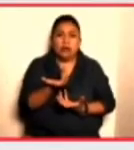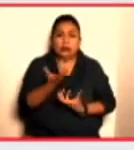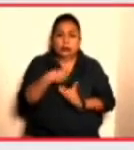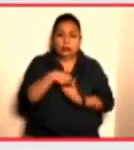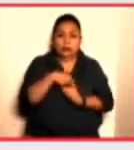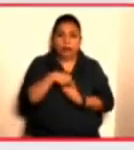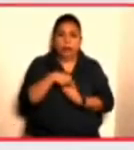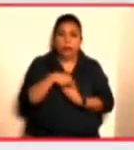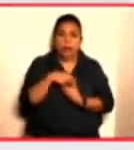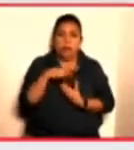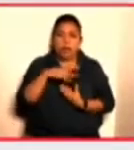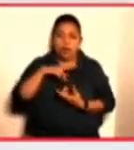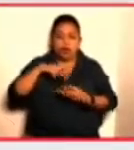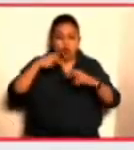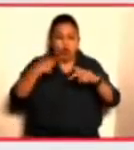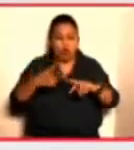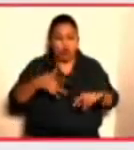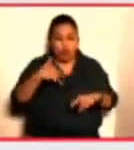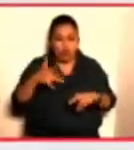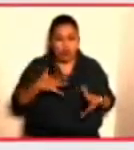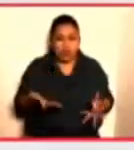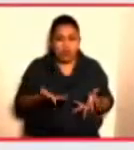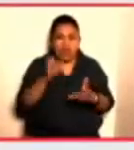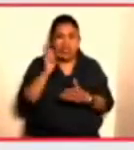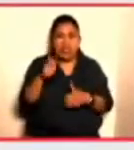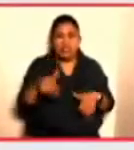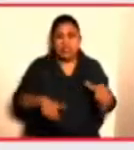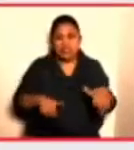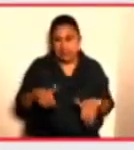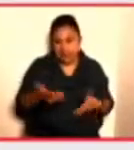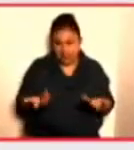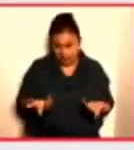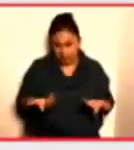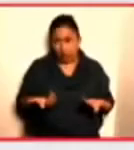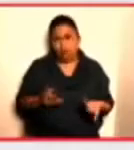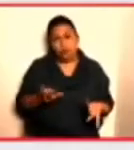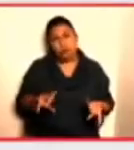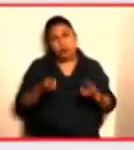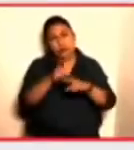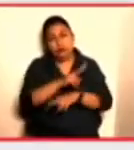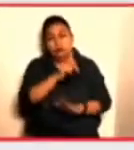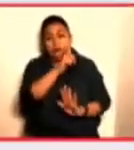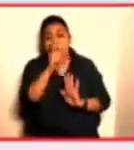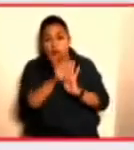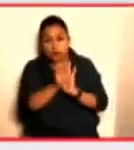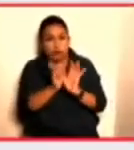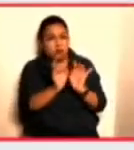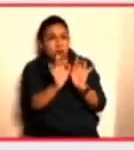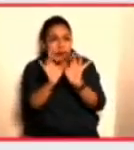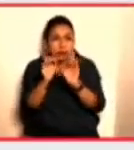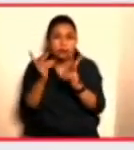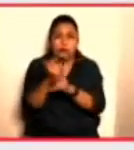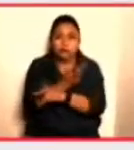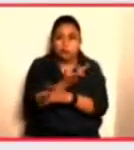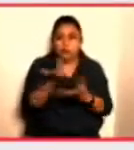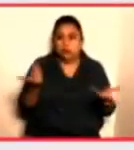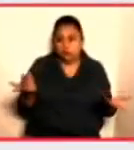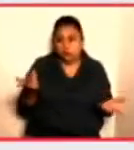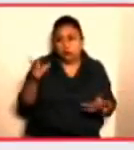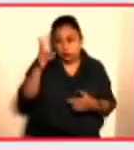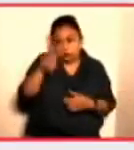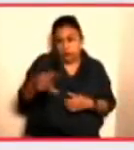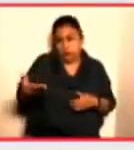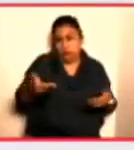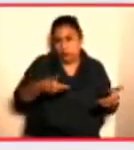de contraimpulso con lo que significa hacer teatro versus lo que la ley y la situación sensatamente están